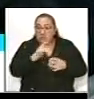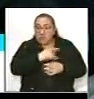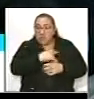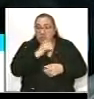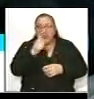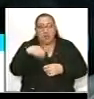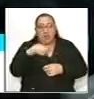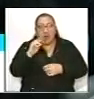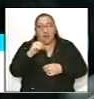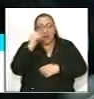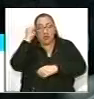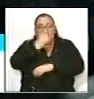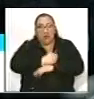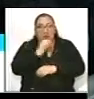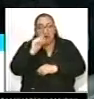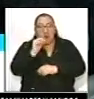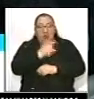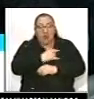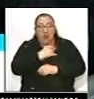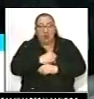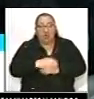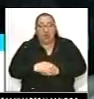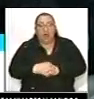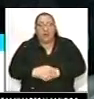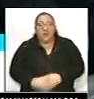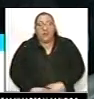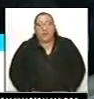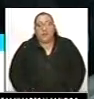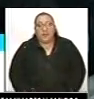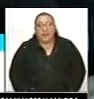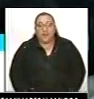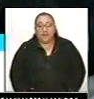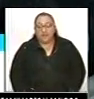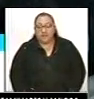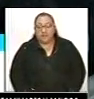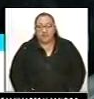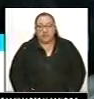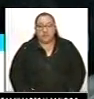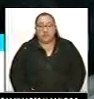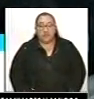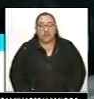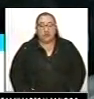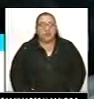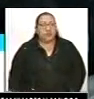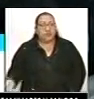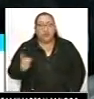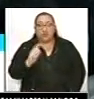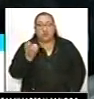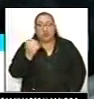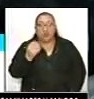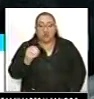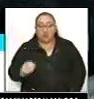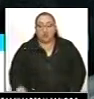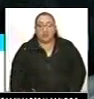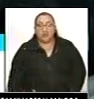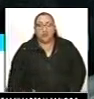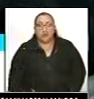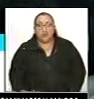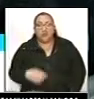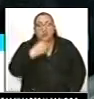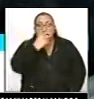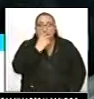Marcos, que es de las pocas universidades, por no decir la única, que no cobra ni el